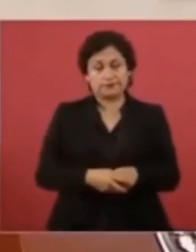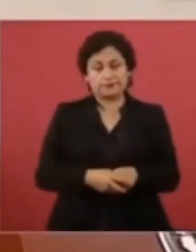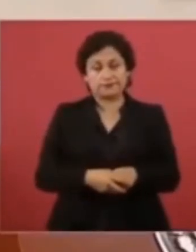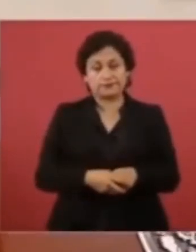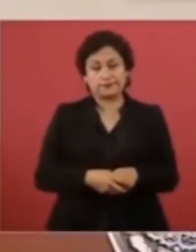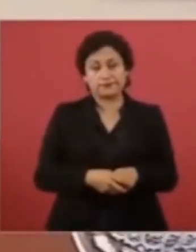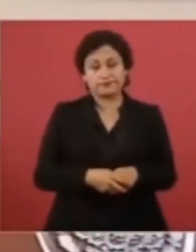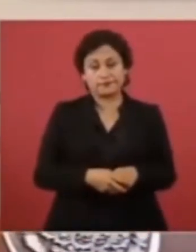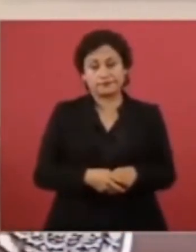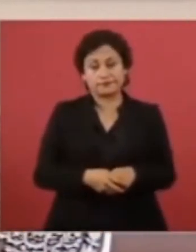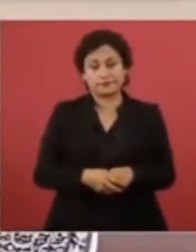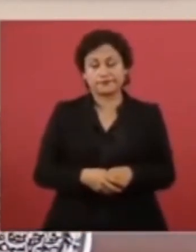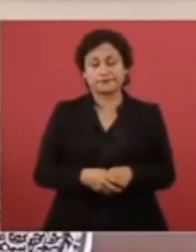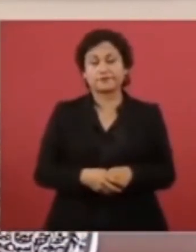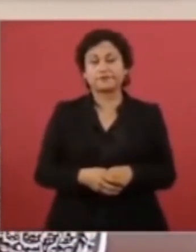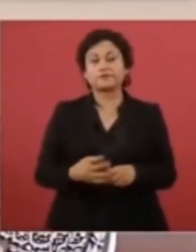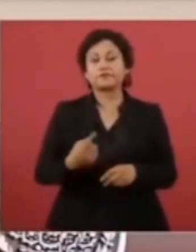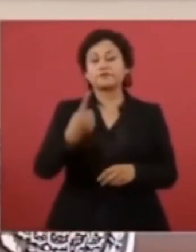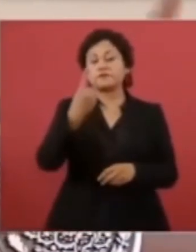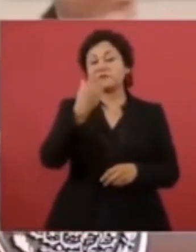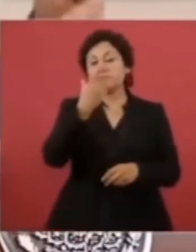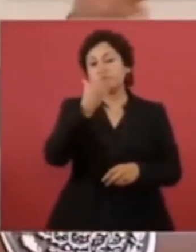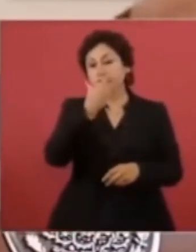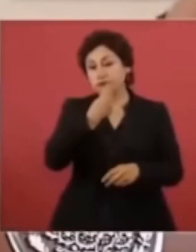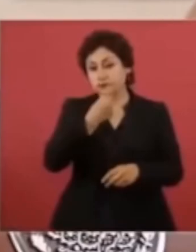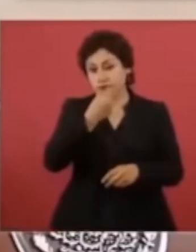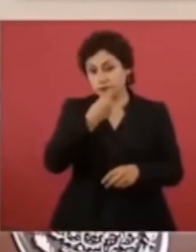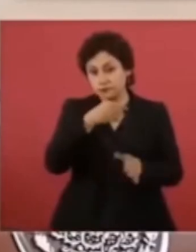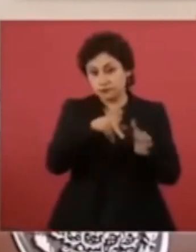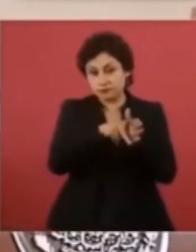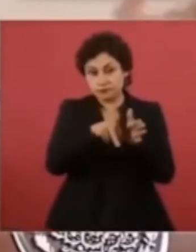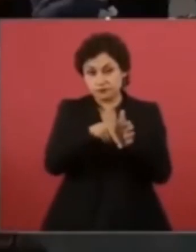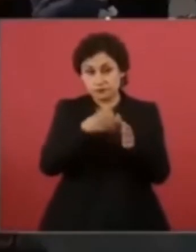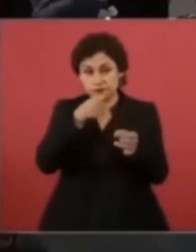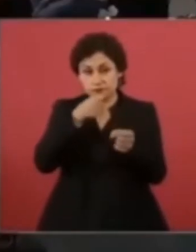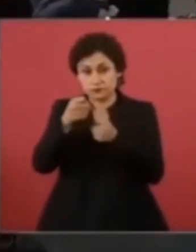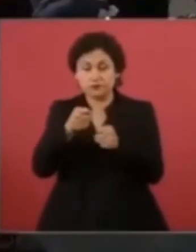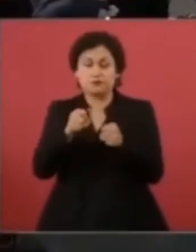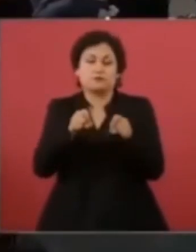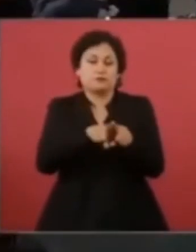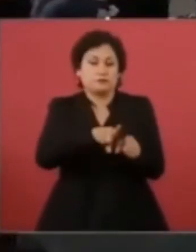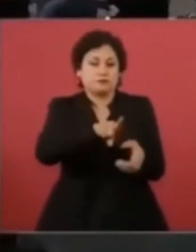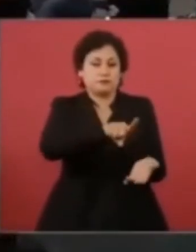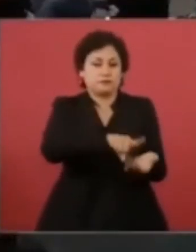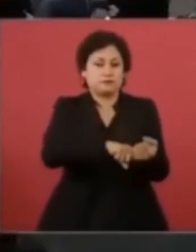Hay un periodista de estos formados en el Reforma, ¿no?,